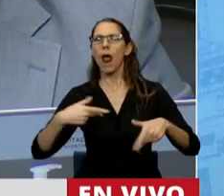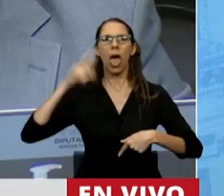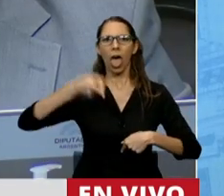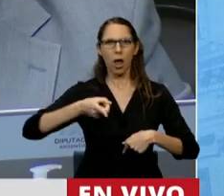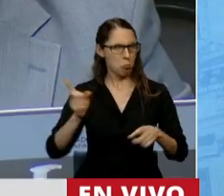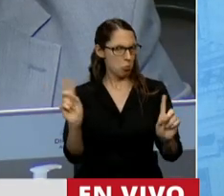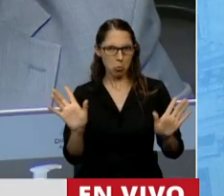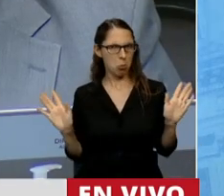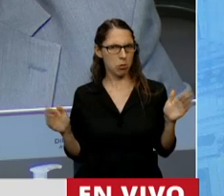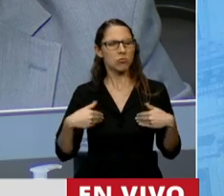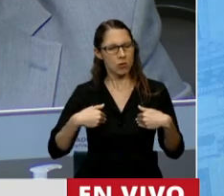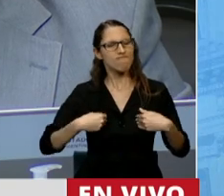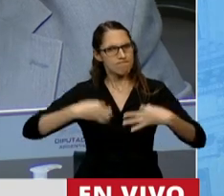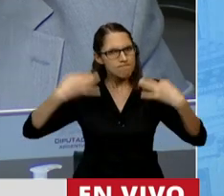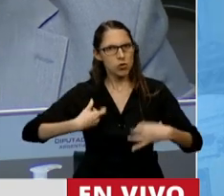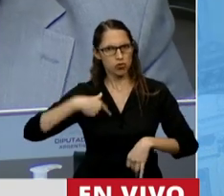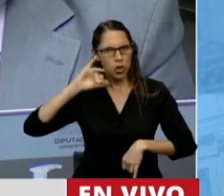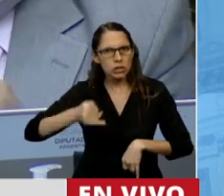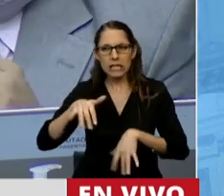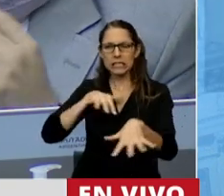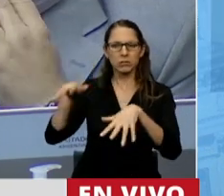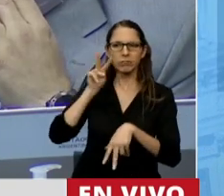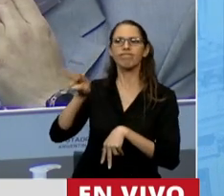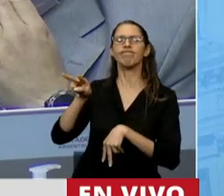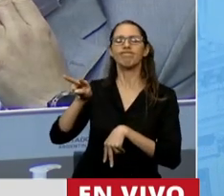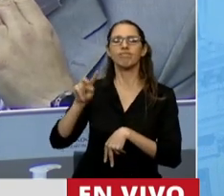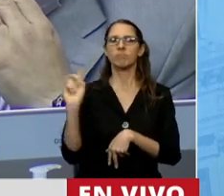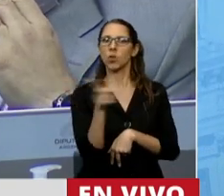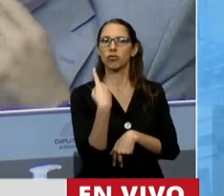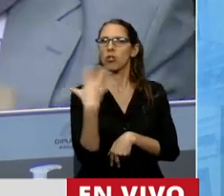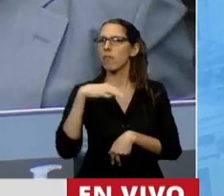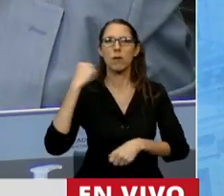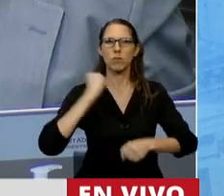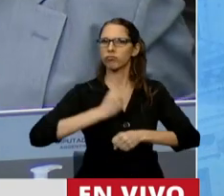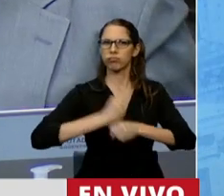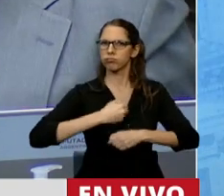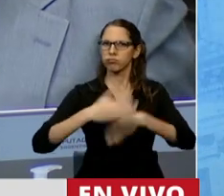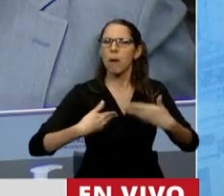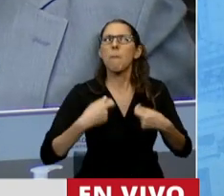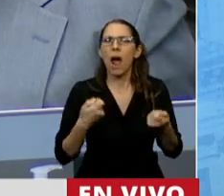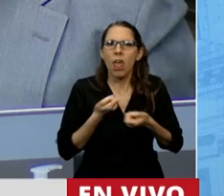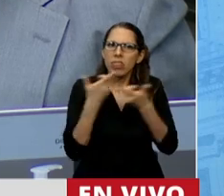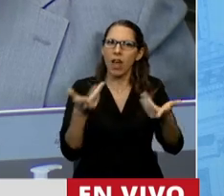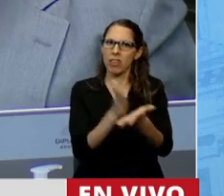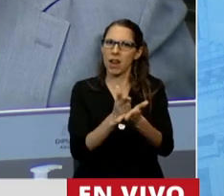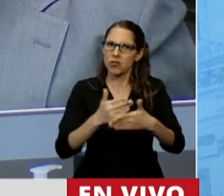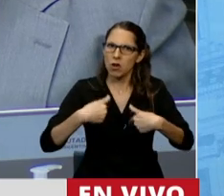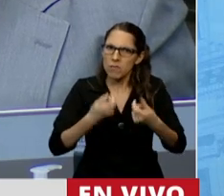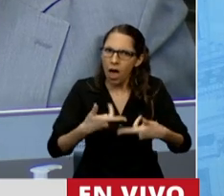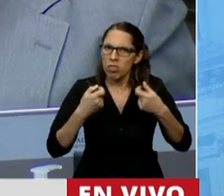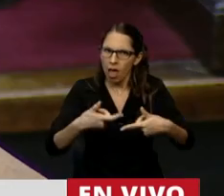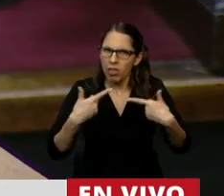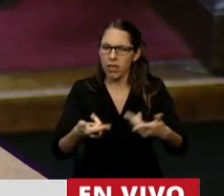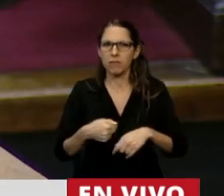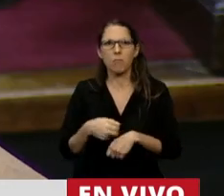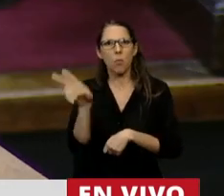Estoy convencida que la realidad nos reclama la capacidad de legislar en pos de la ampliación de derechos, darle a las